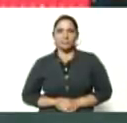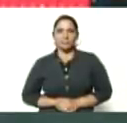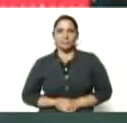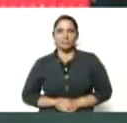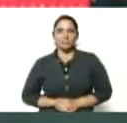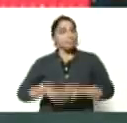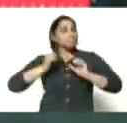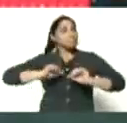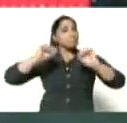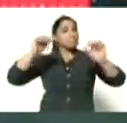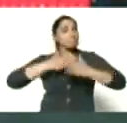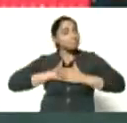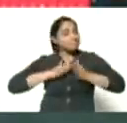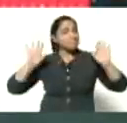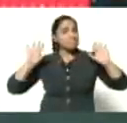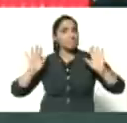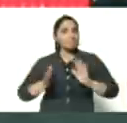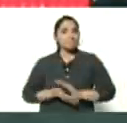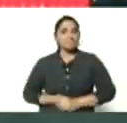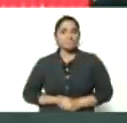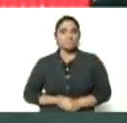Una barra solidaria, ¿viste?